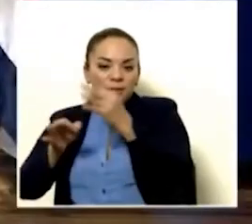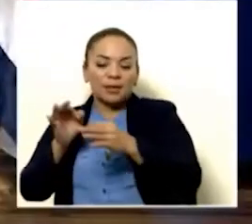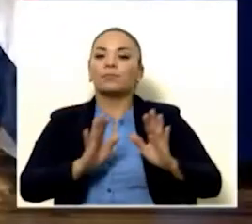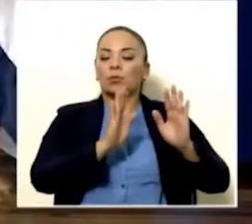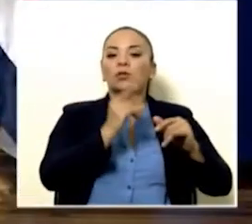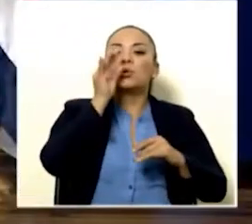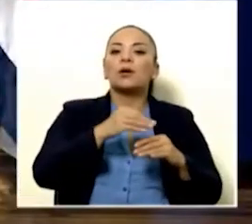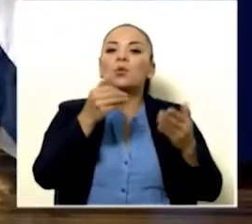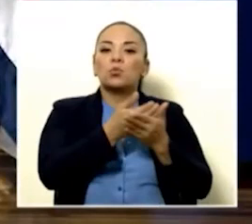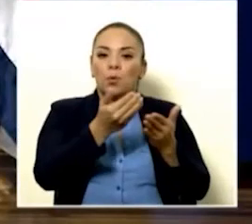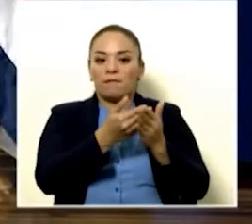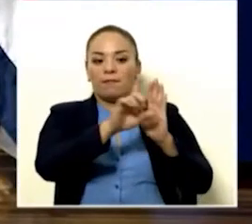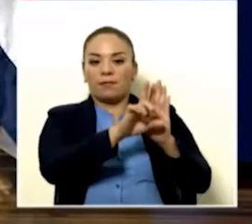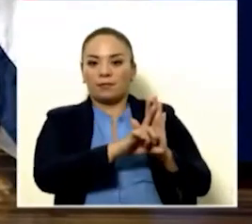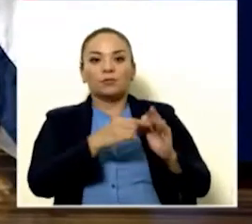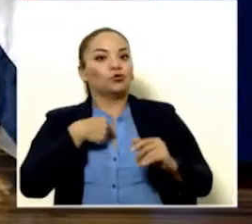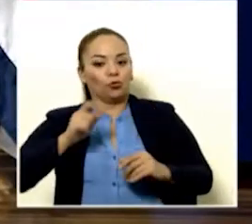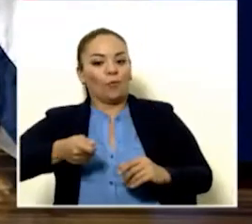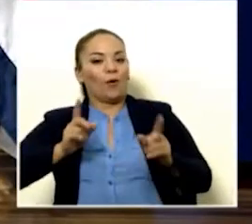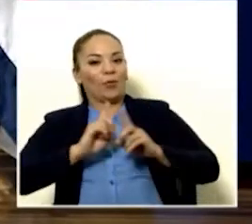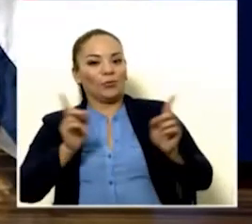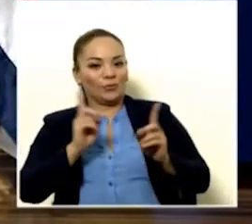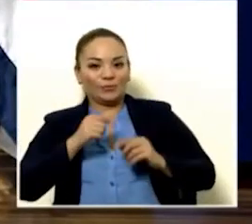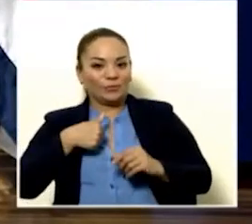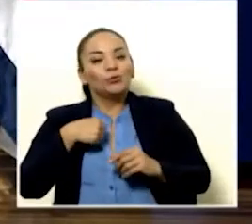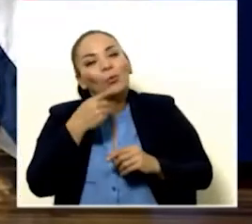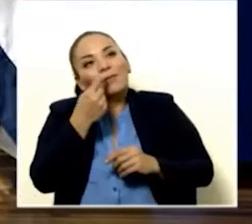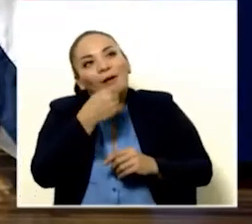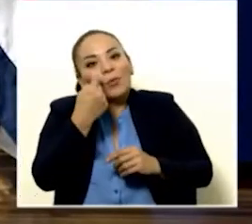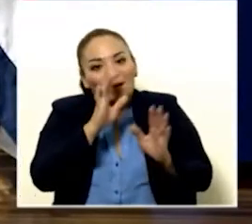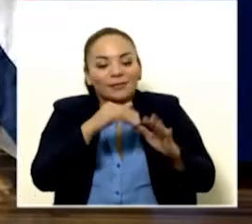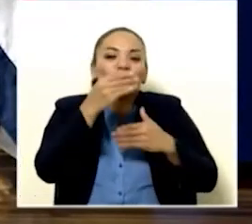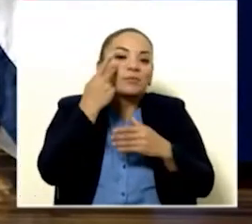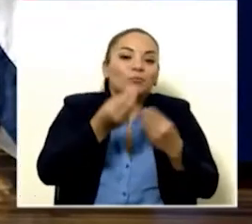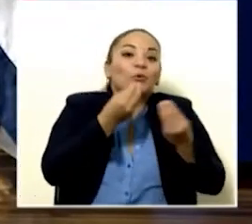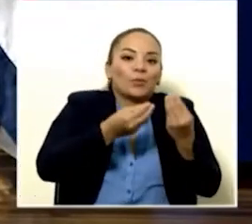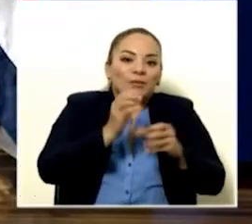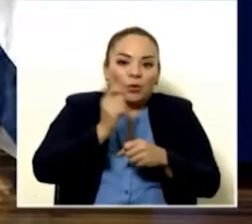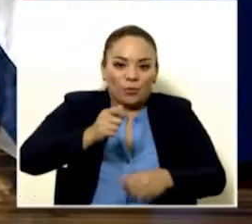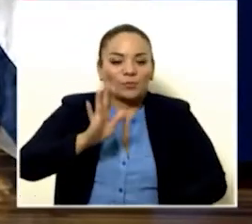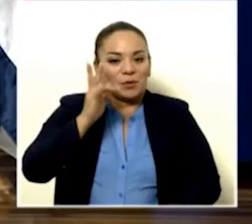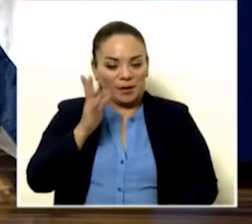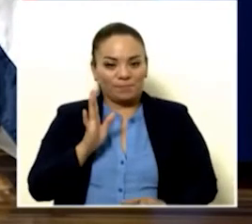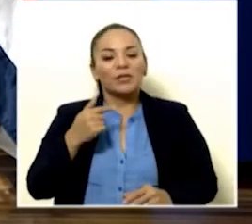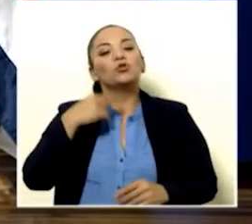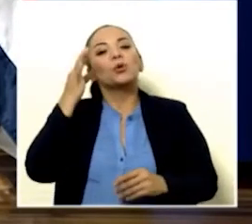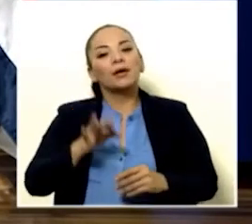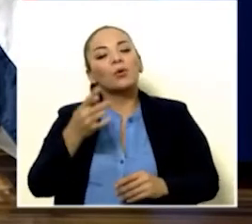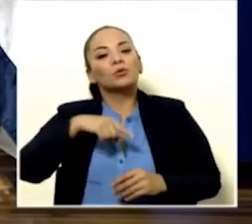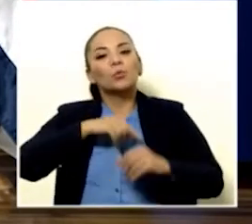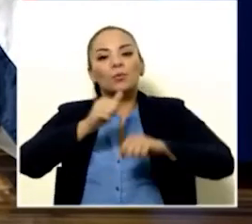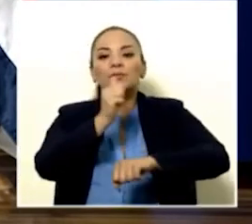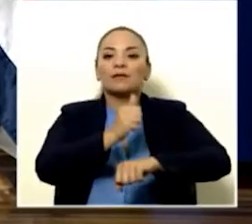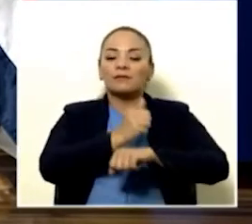nueva ley de contratación pública, y no soy abogado de nuevo, pero me voy a atrever a abrir la boca y ya veremos con los abogados cómo le hacemos. Pero yo creería que podemos